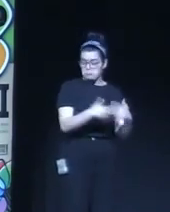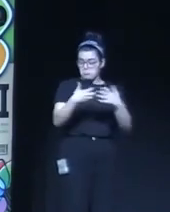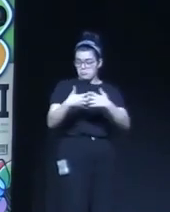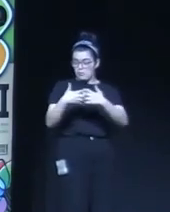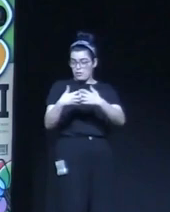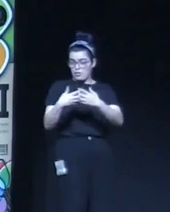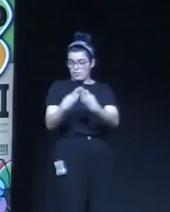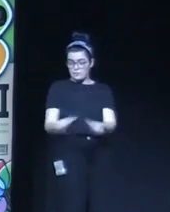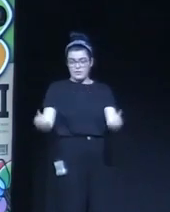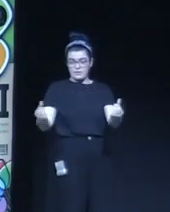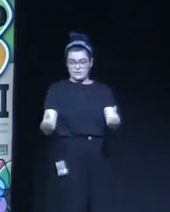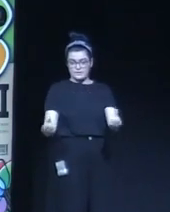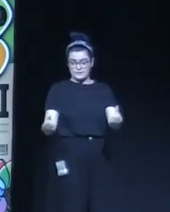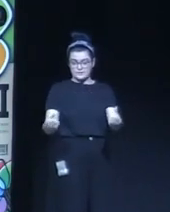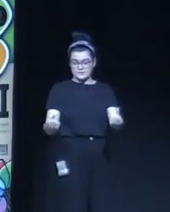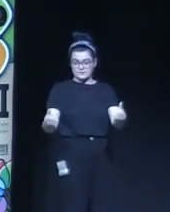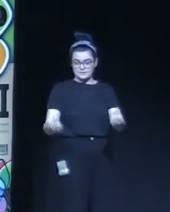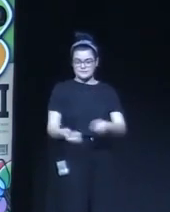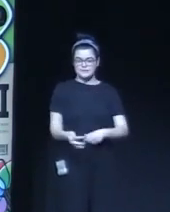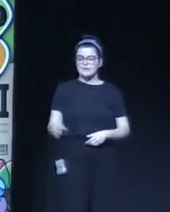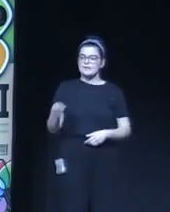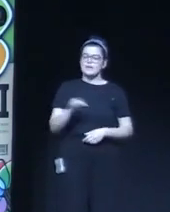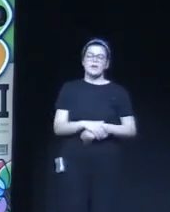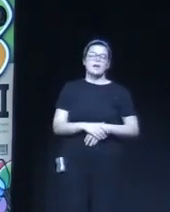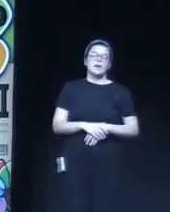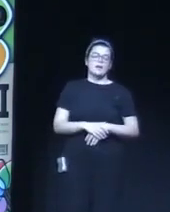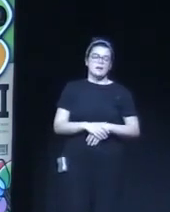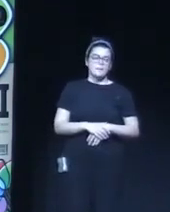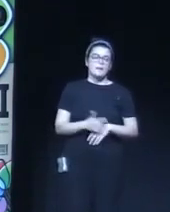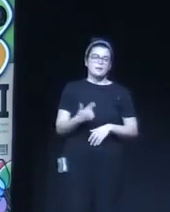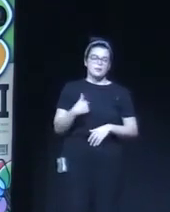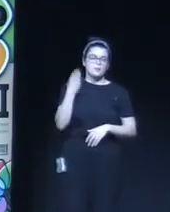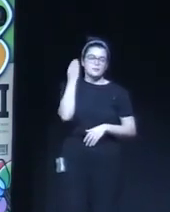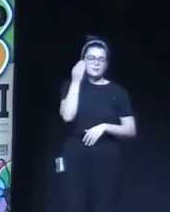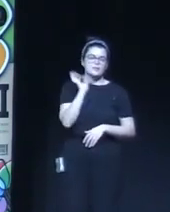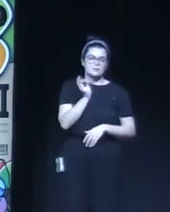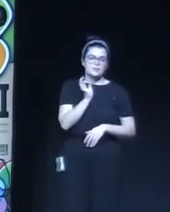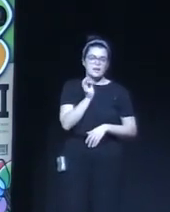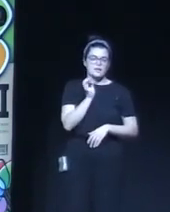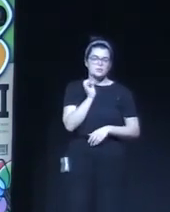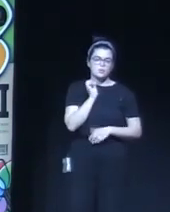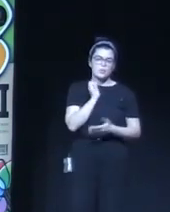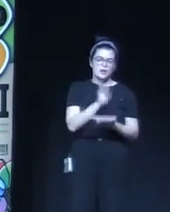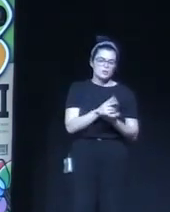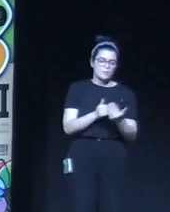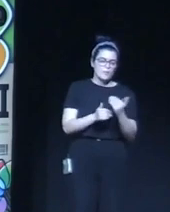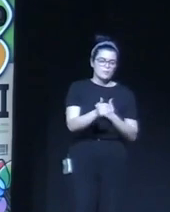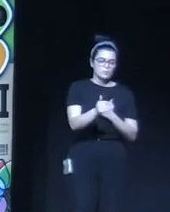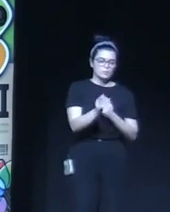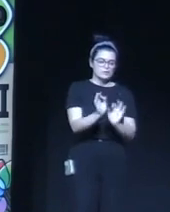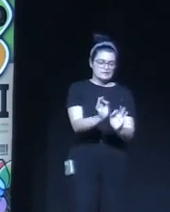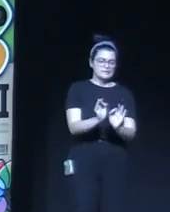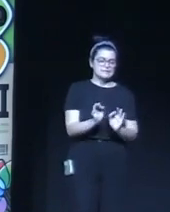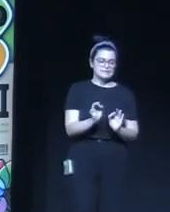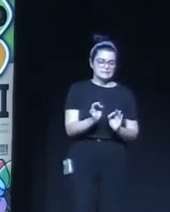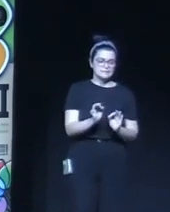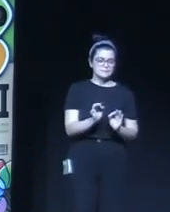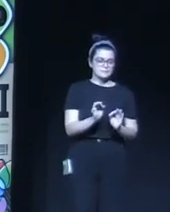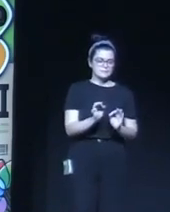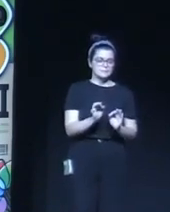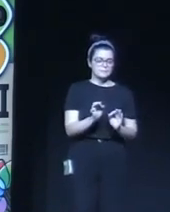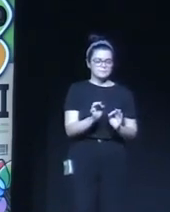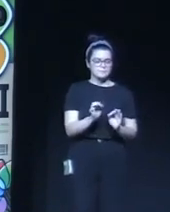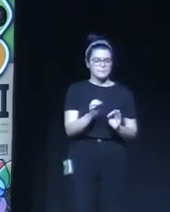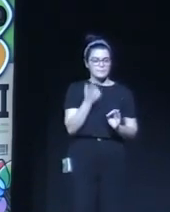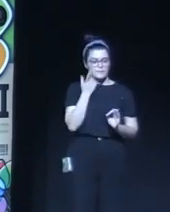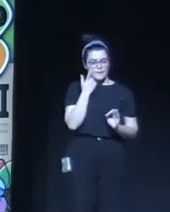Perdón. Bueno, yo creo que o sea, sí que es uno de los retos también, ¿no? De cara al futuro es el tema de, bueno, pues